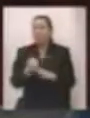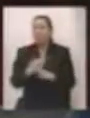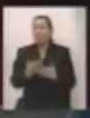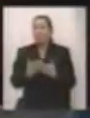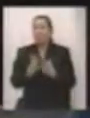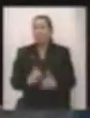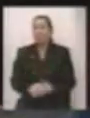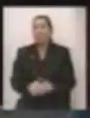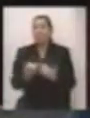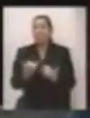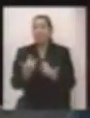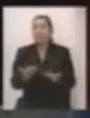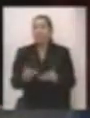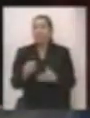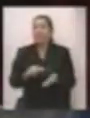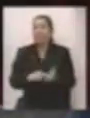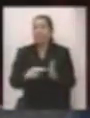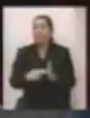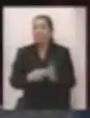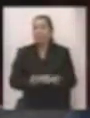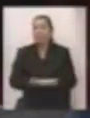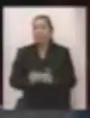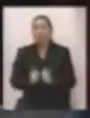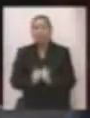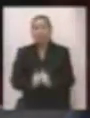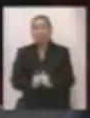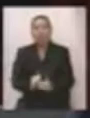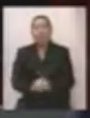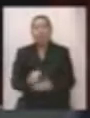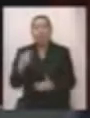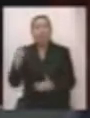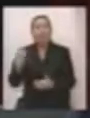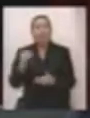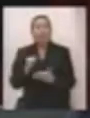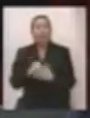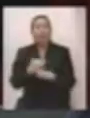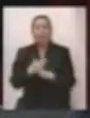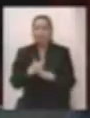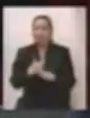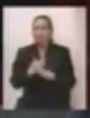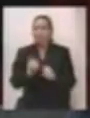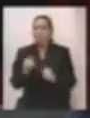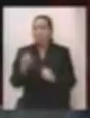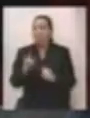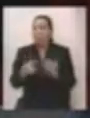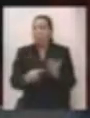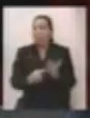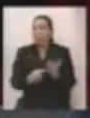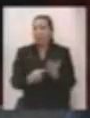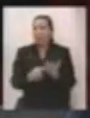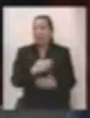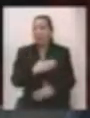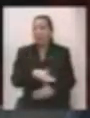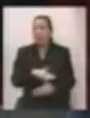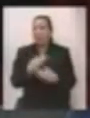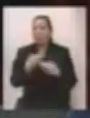formación escolar, y esta realidad implica que vaya acompañada de políticas que fomenten un buen uso de la tecnología a